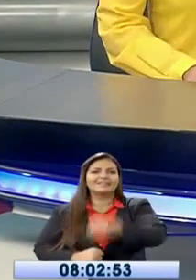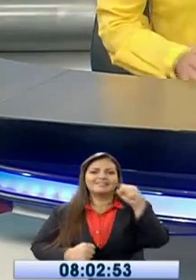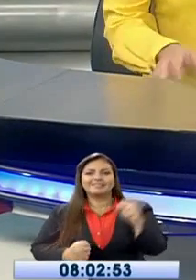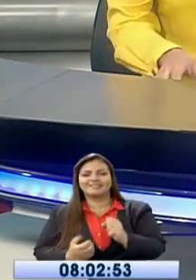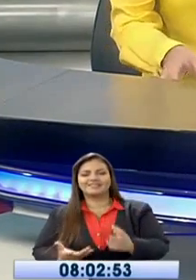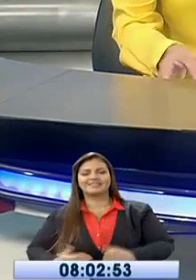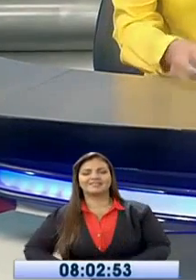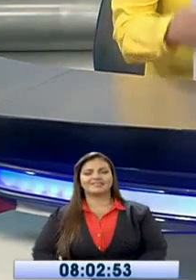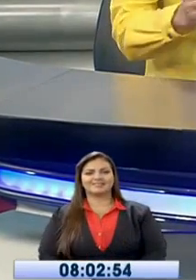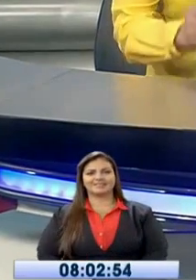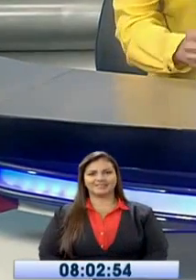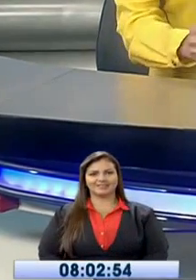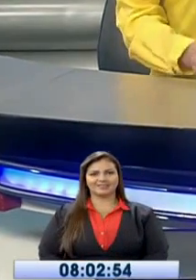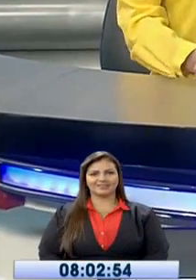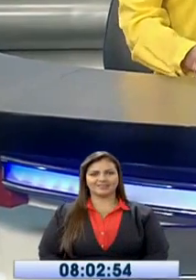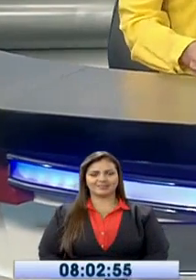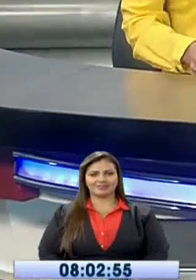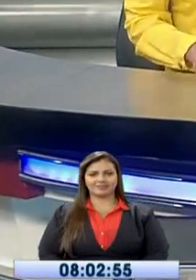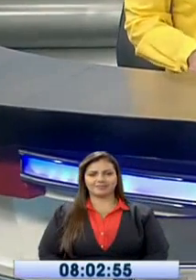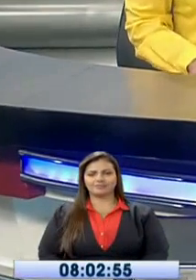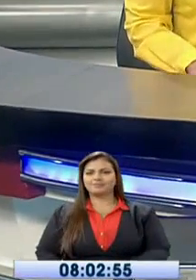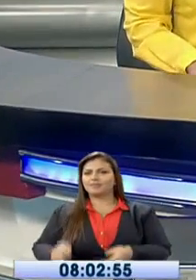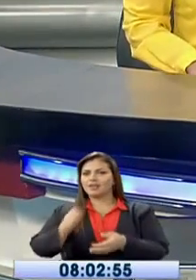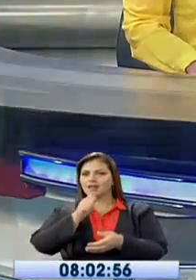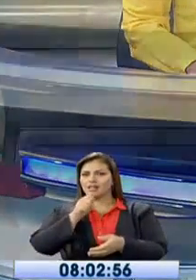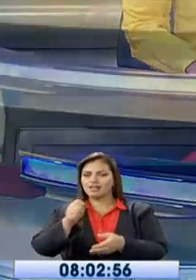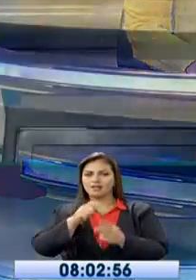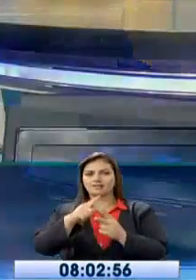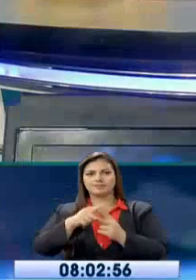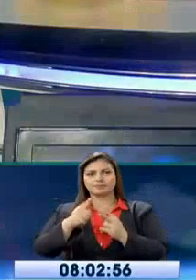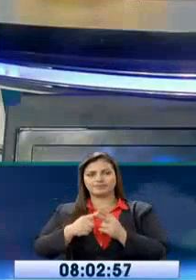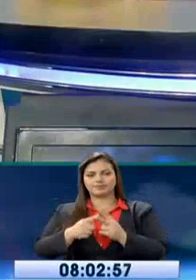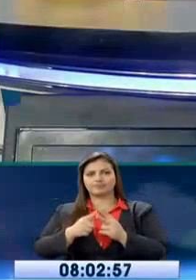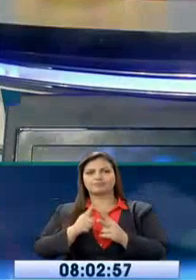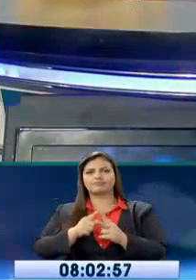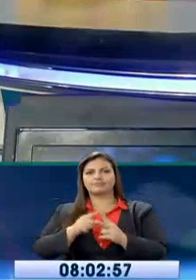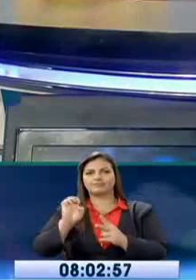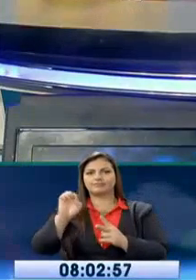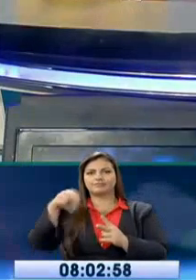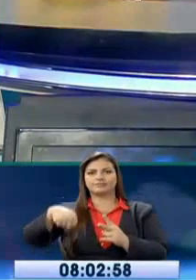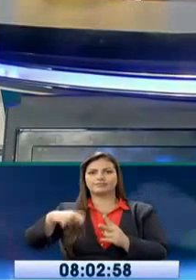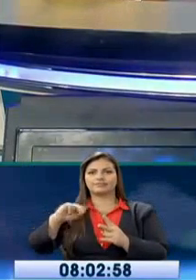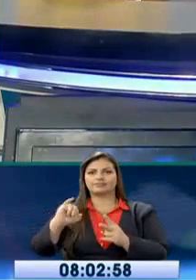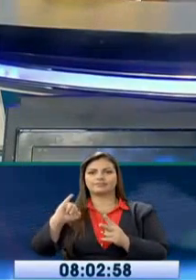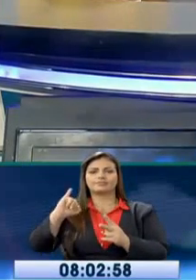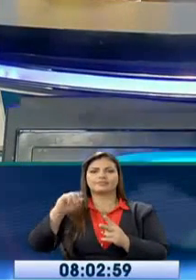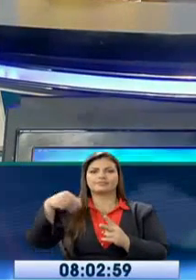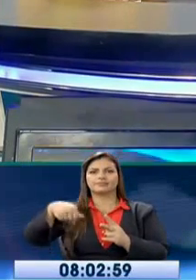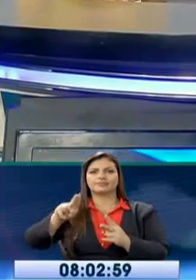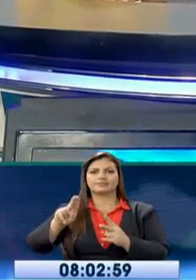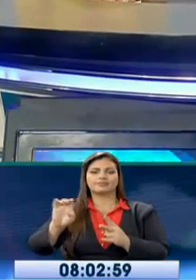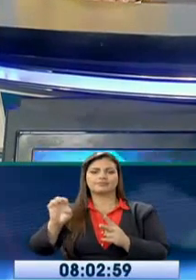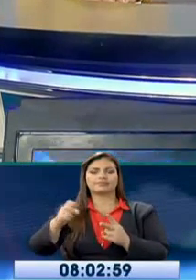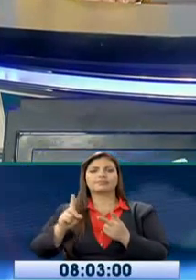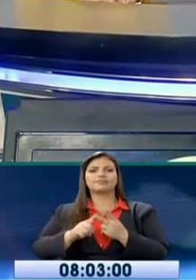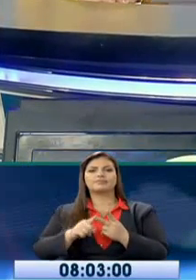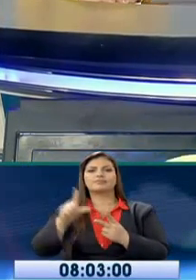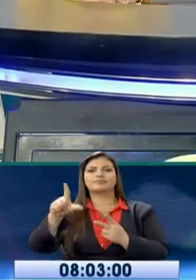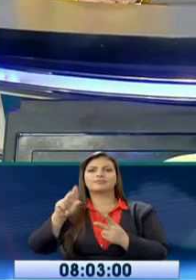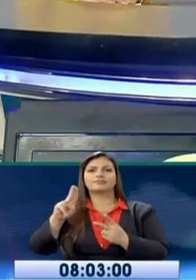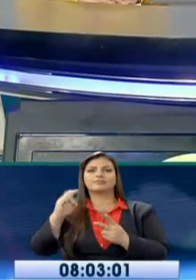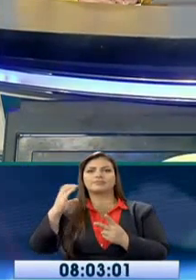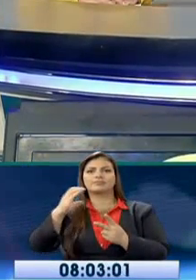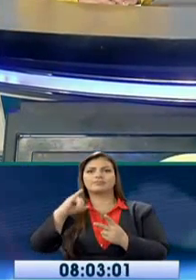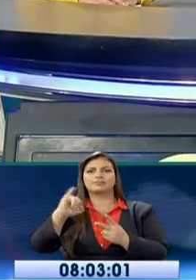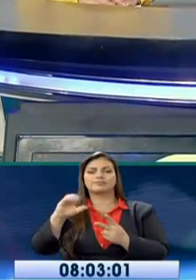Bueno, Luxiola y Enrique también nos saludan. Perfecto. Saludarlos. Luxiola saluda, nos dice por dónde anda para que Enrique se